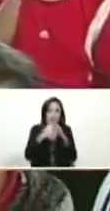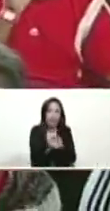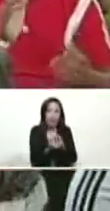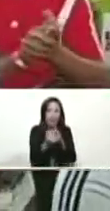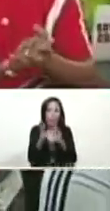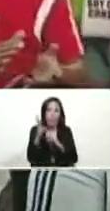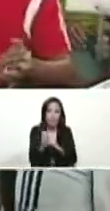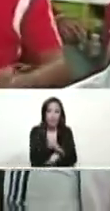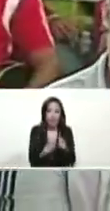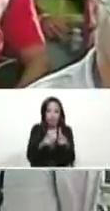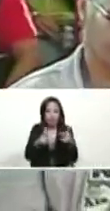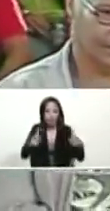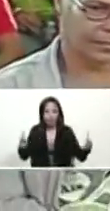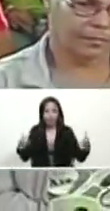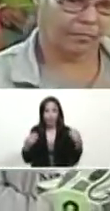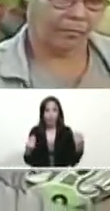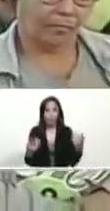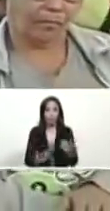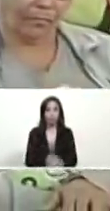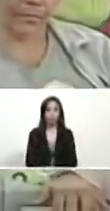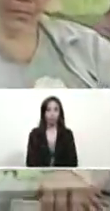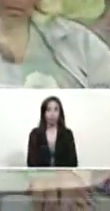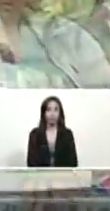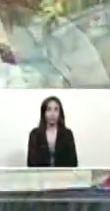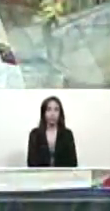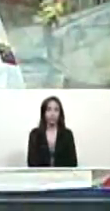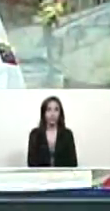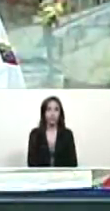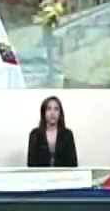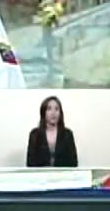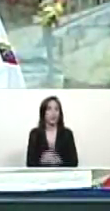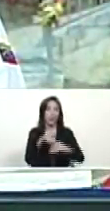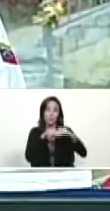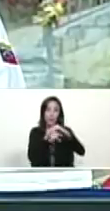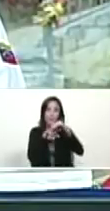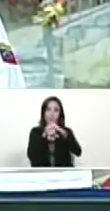lo grande y lo poderoso que es todo el municipio de Sucre. Hay que meterse.